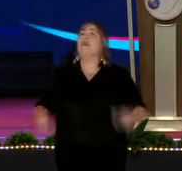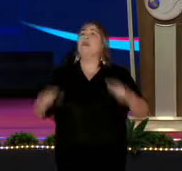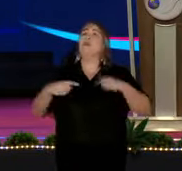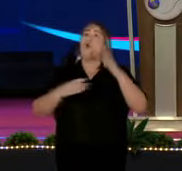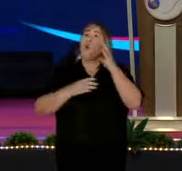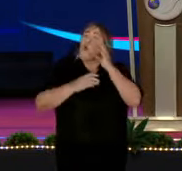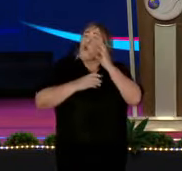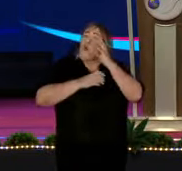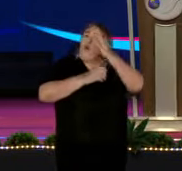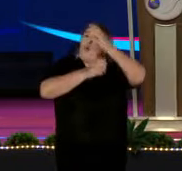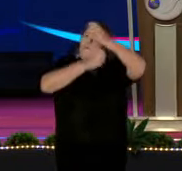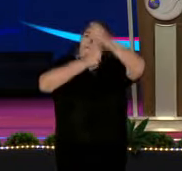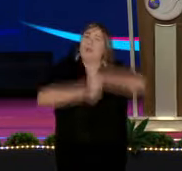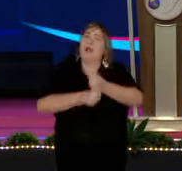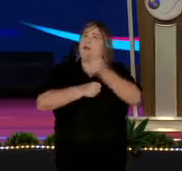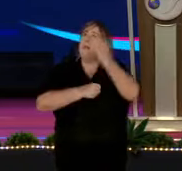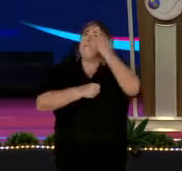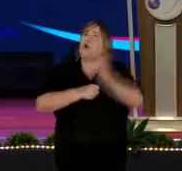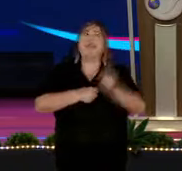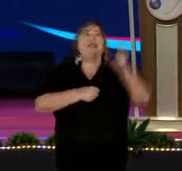vestidos.